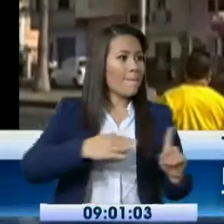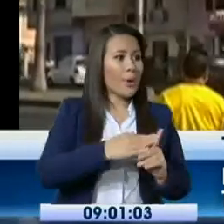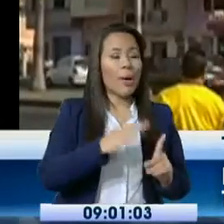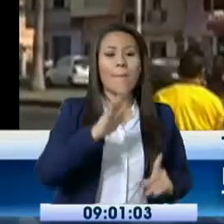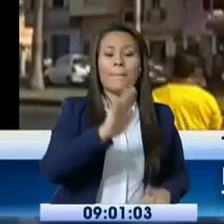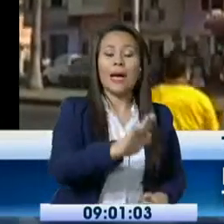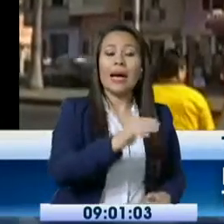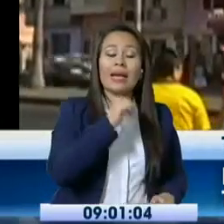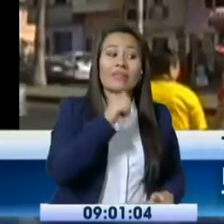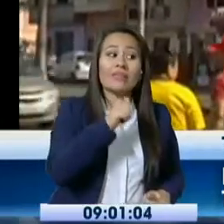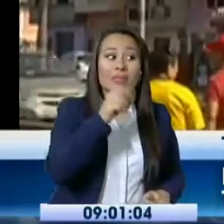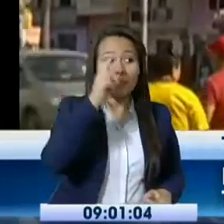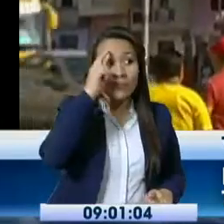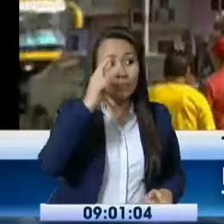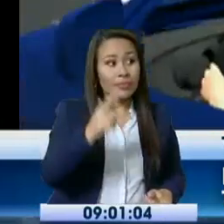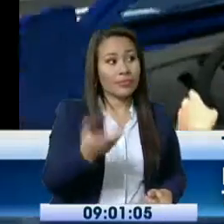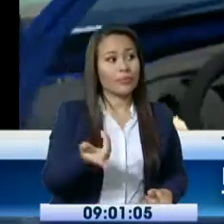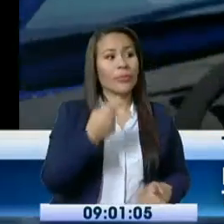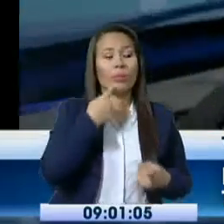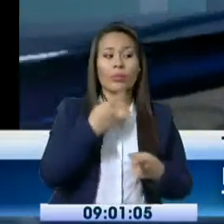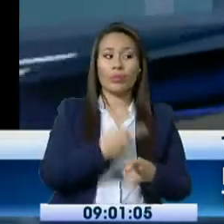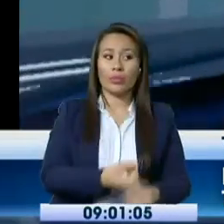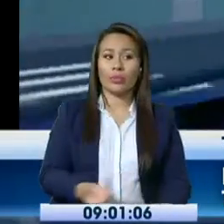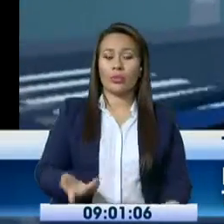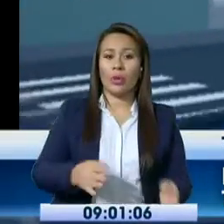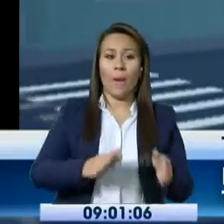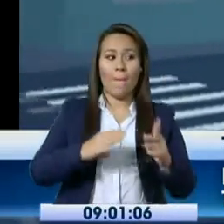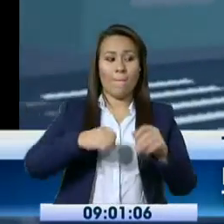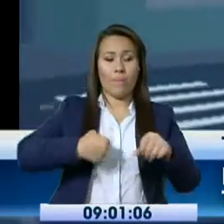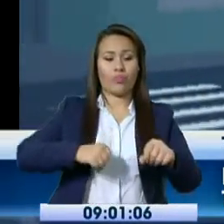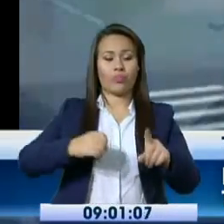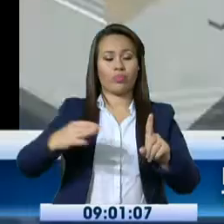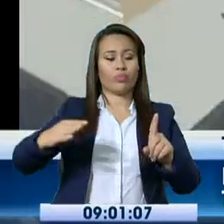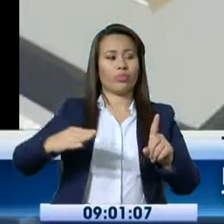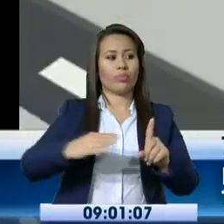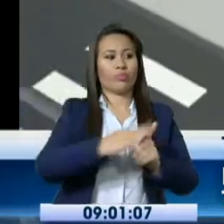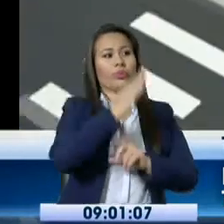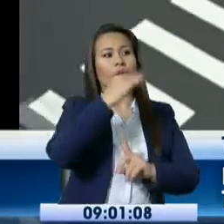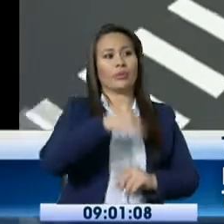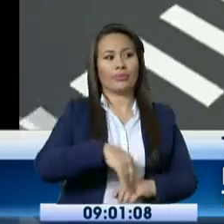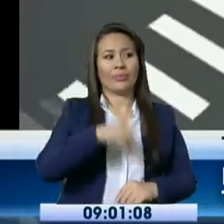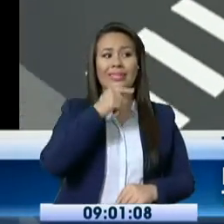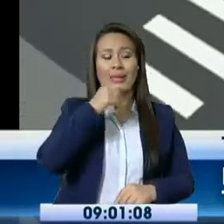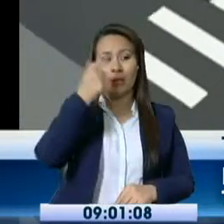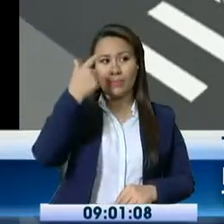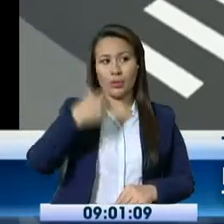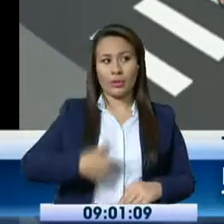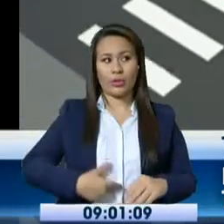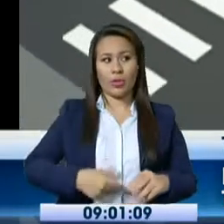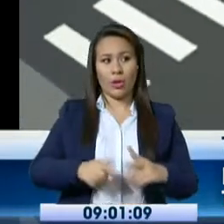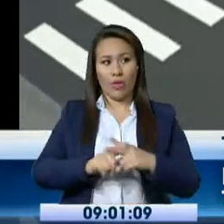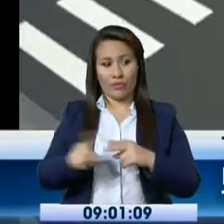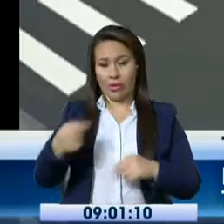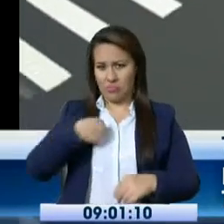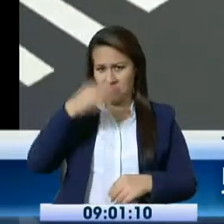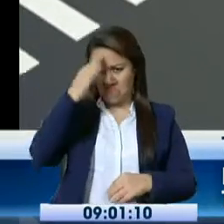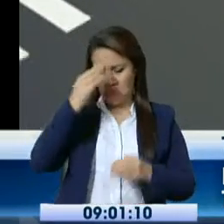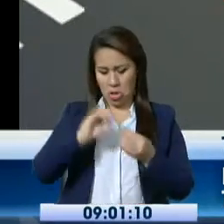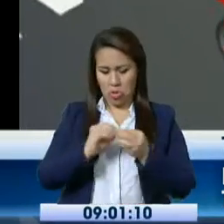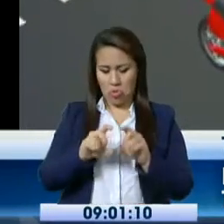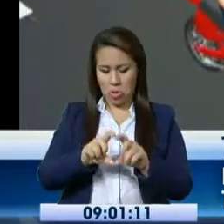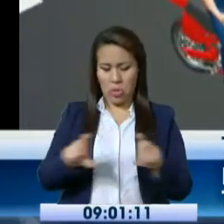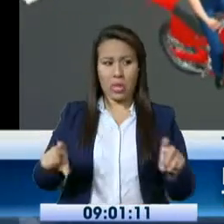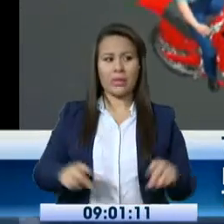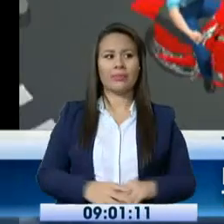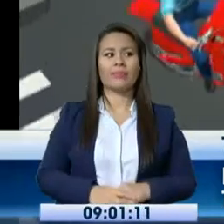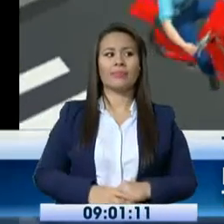aquí de Portete y la moto pasaba y lo cogió, lo elevó. Y el señor se va huyendo, pero se le cogió la placa. Pero viene el señor de la